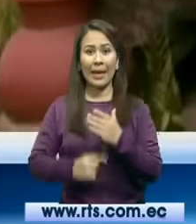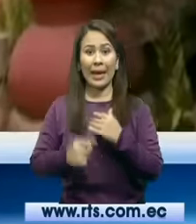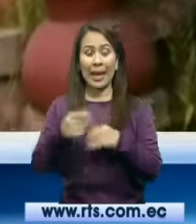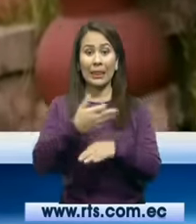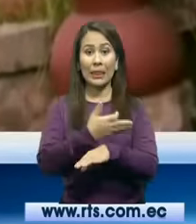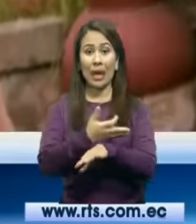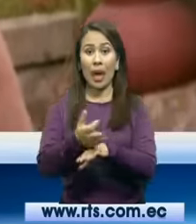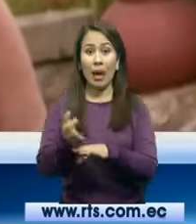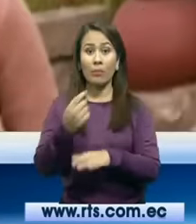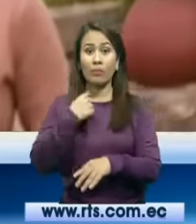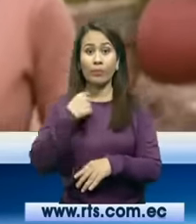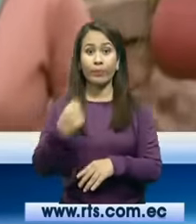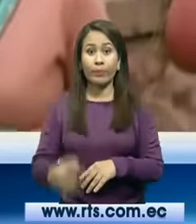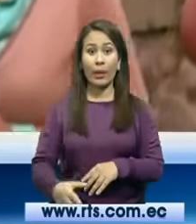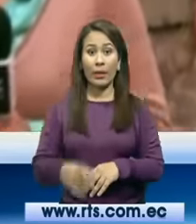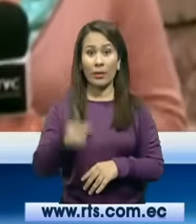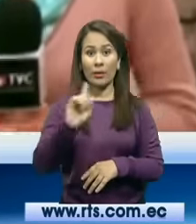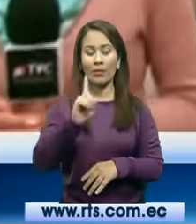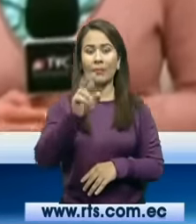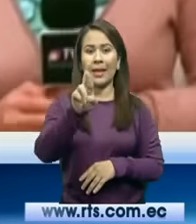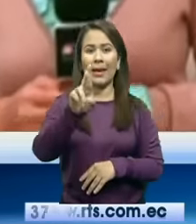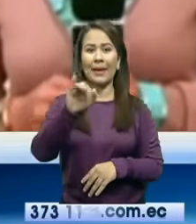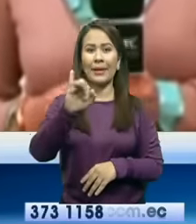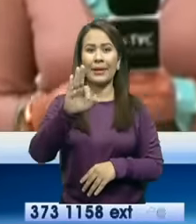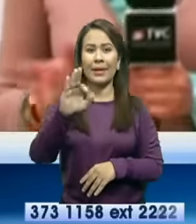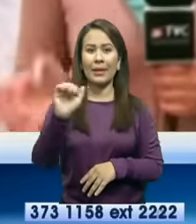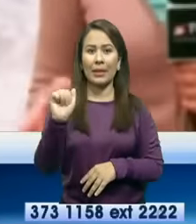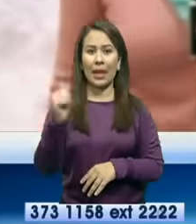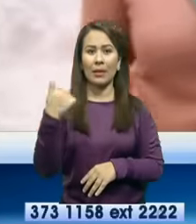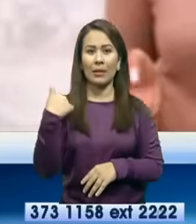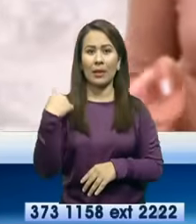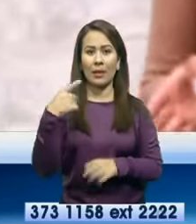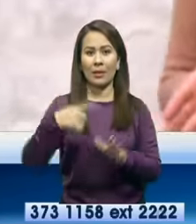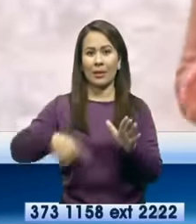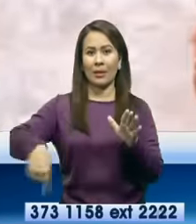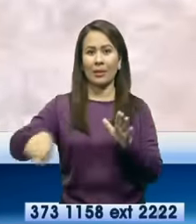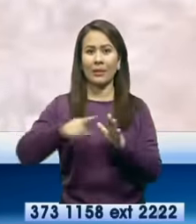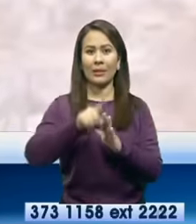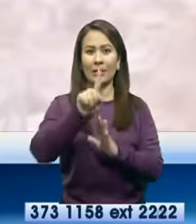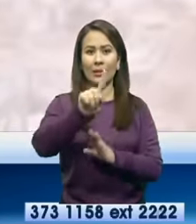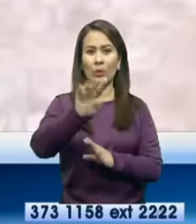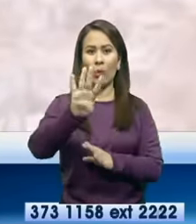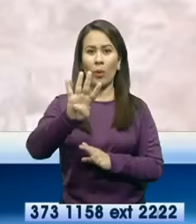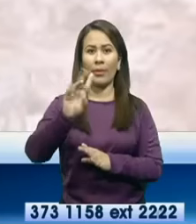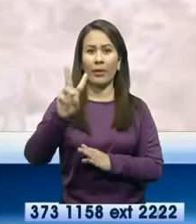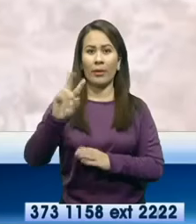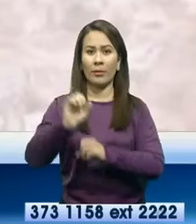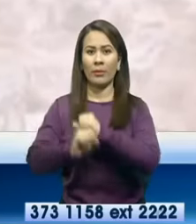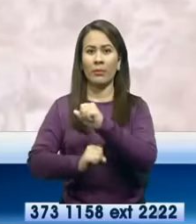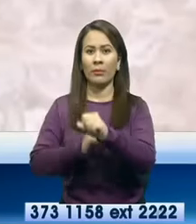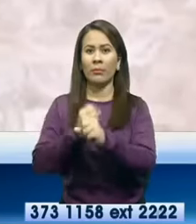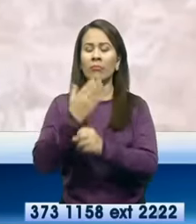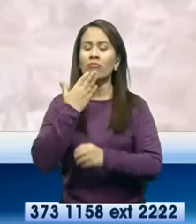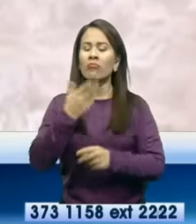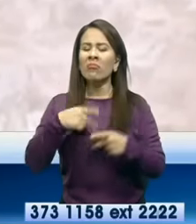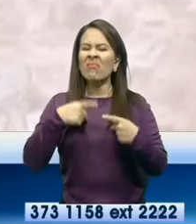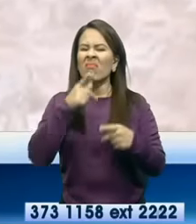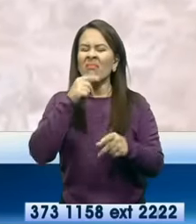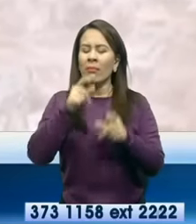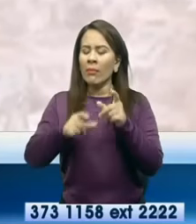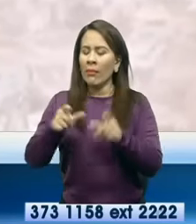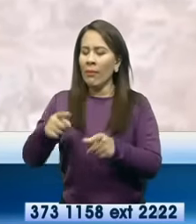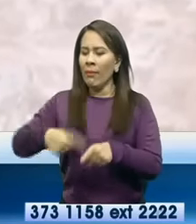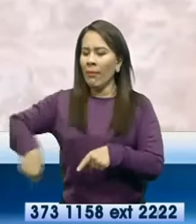ejemplo, que es de Rita Caiza, tiene 142 años y muestra cómo vivían en ese entonces los comuneros de Lulumbamba,